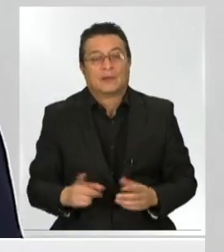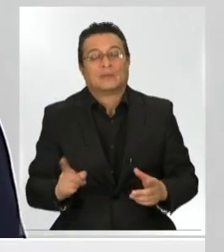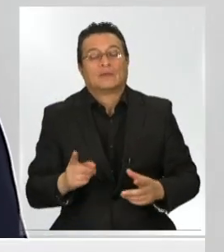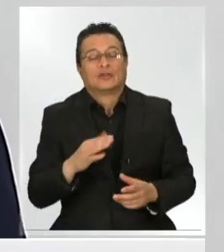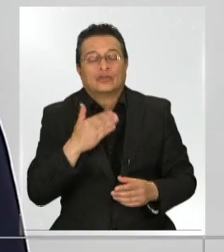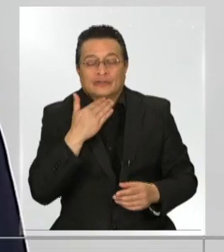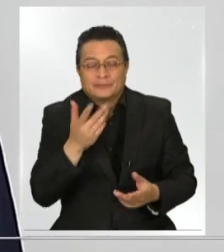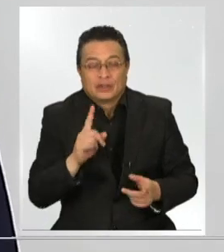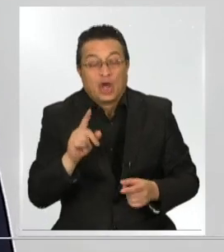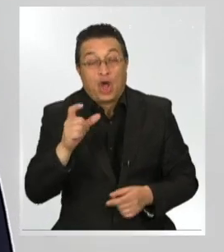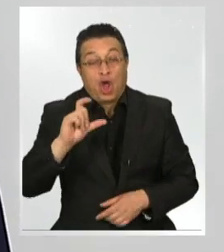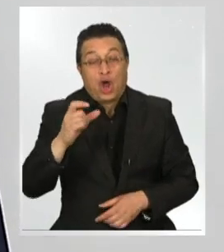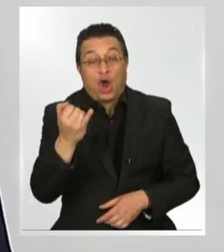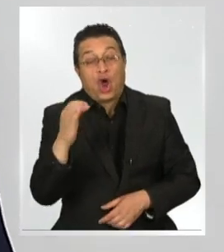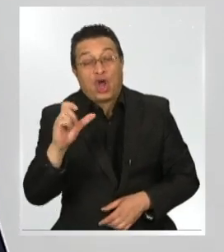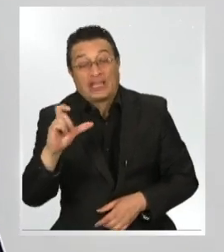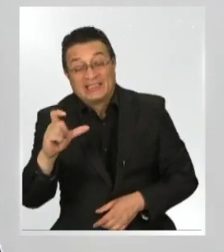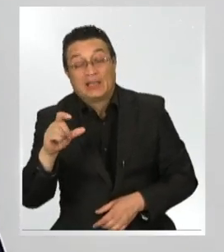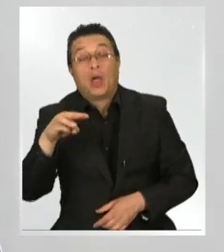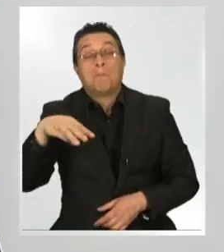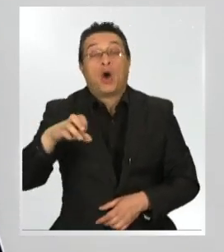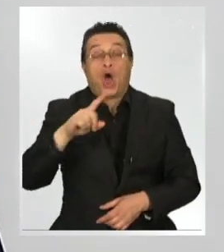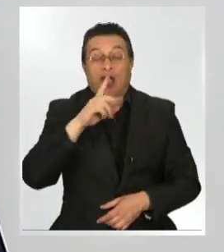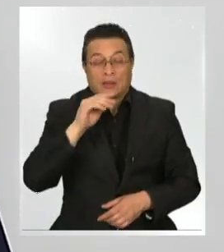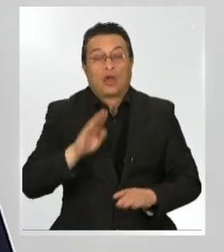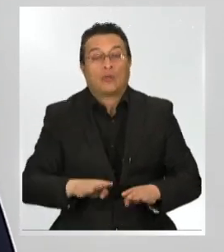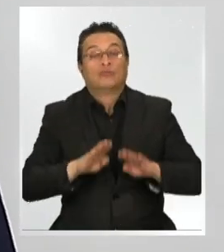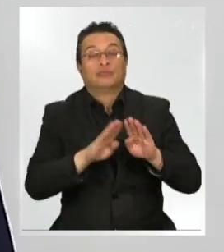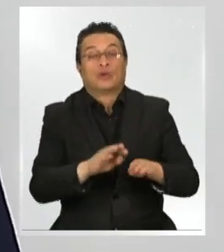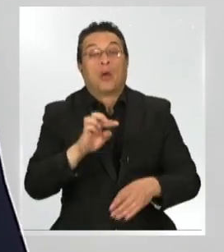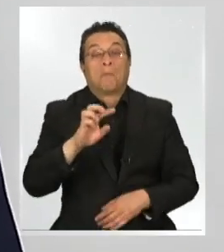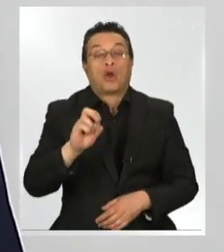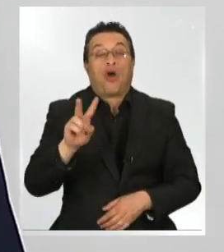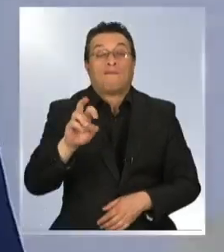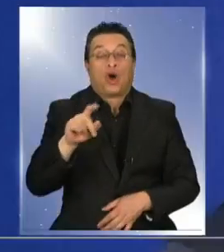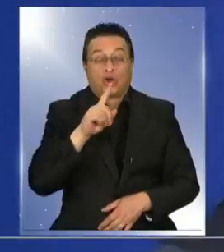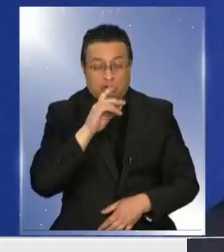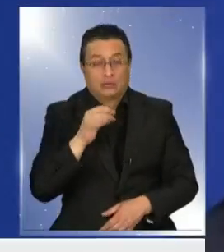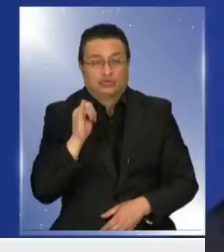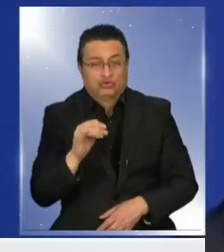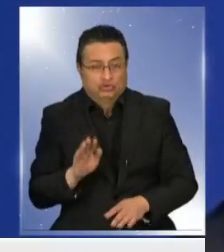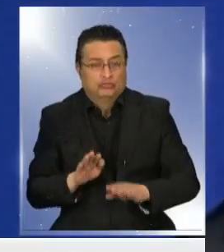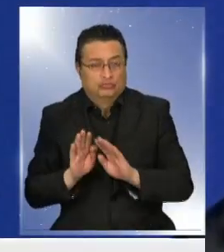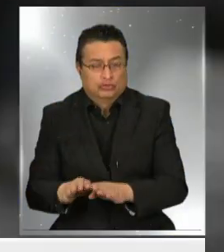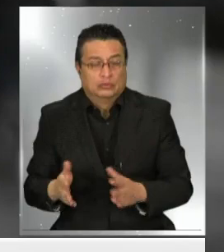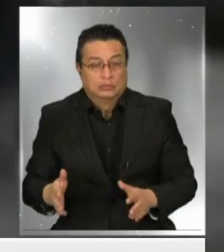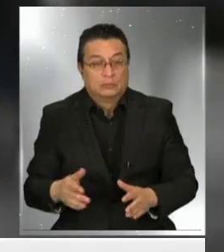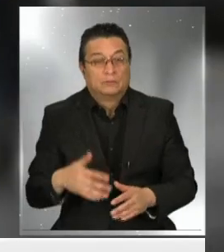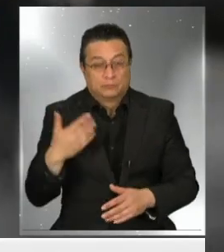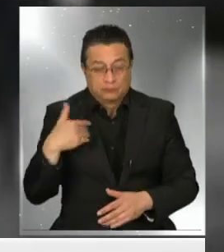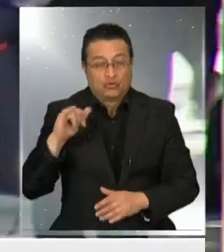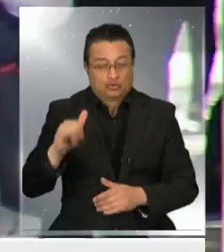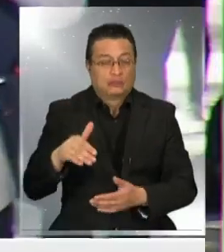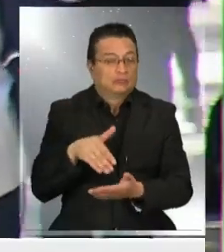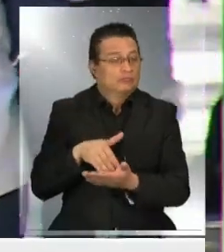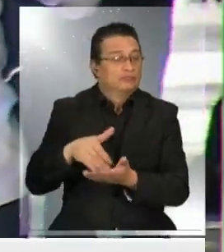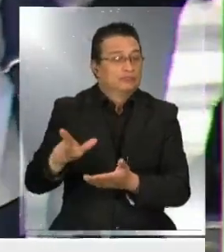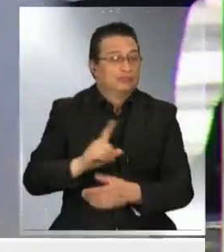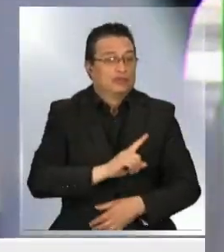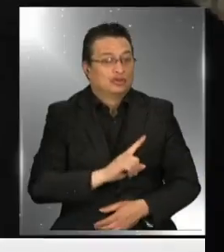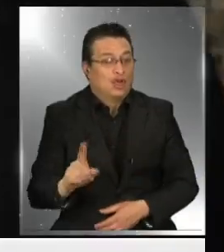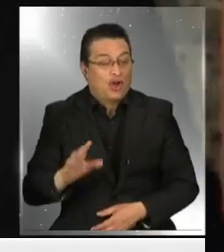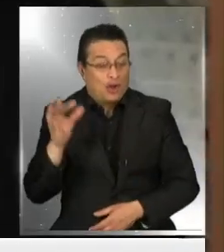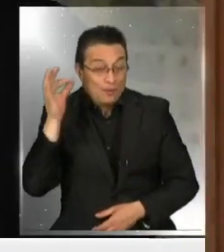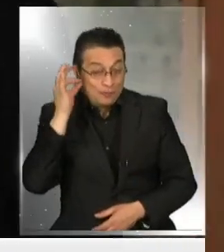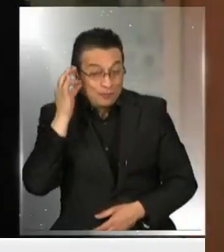tanto Carolina Goic como Carlos Montes están apoyando la candidatura de Yasna Proboste sin discusión. El tajante rechazo de Goic al proyecto